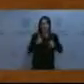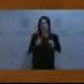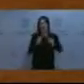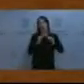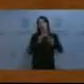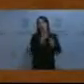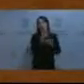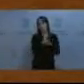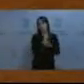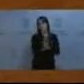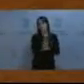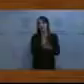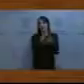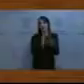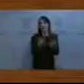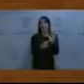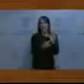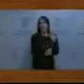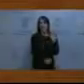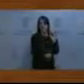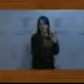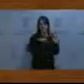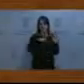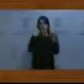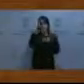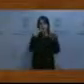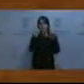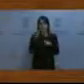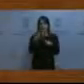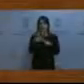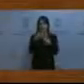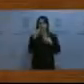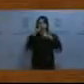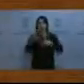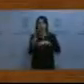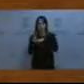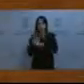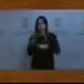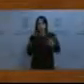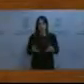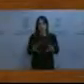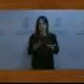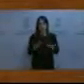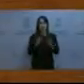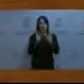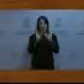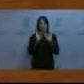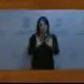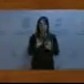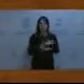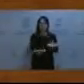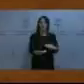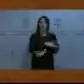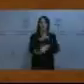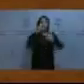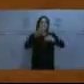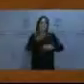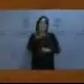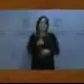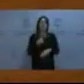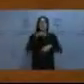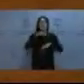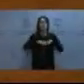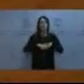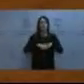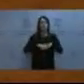creemos que es la que tiene que llegar a destapar la verdad. Eso sí, seguro que el Gobierno, cuando intervenga, dirá que la culpa de todo esto es